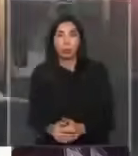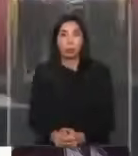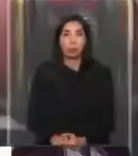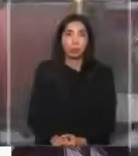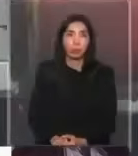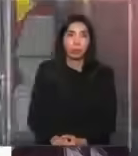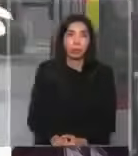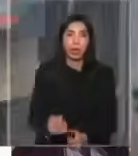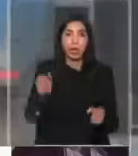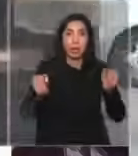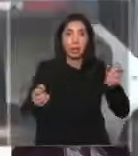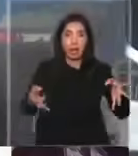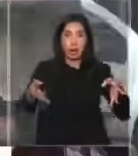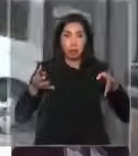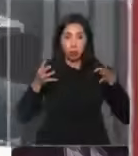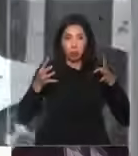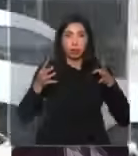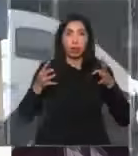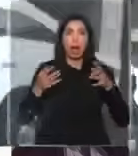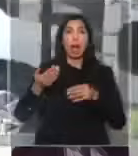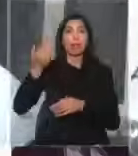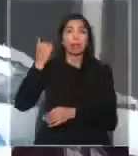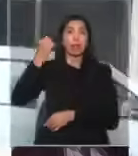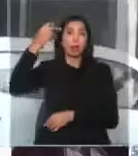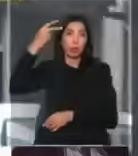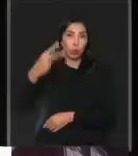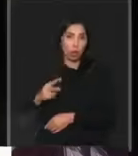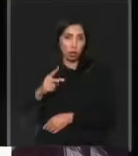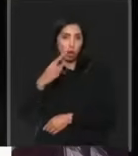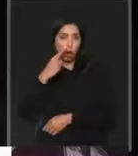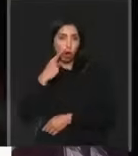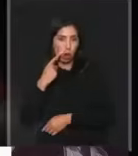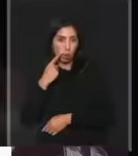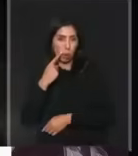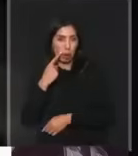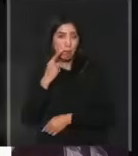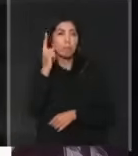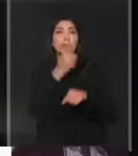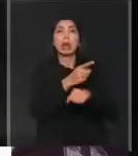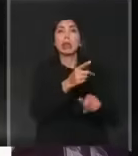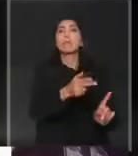Los camiones, que eran de propiedad de quien pagó por el homicidio de Alejandro Correa,